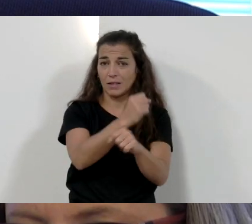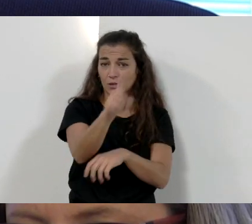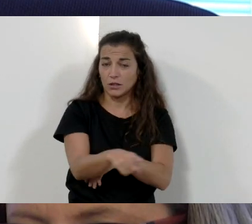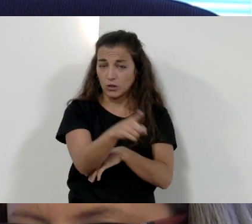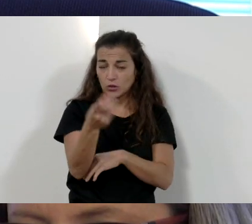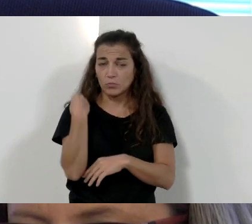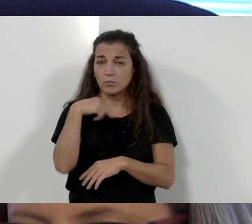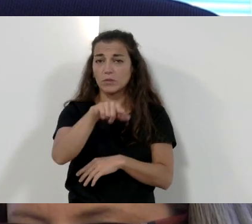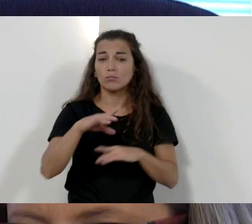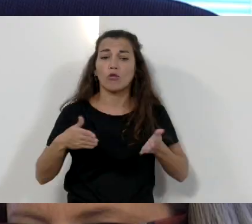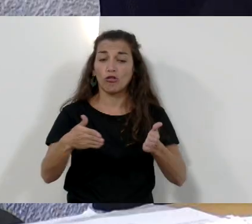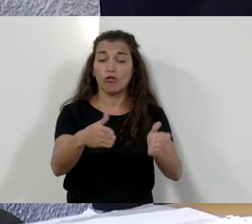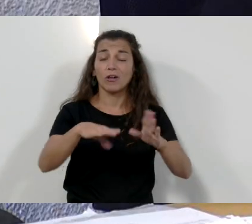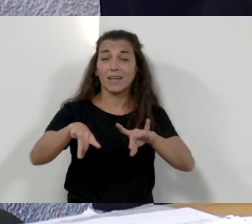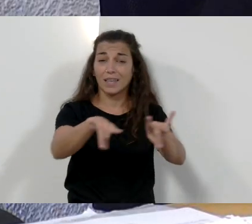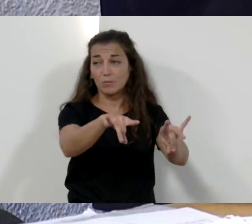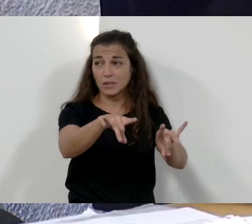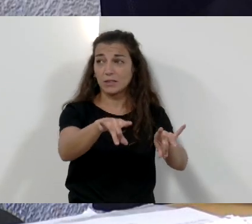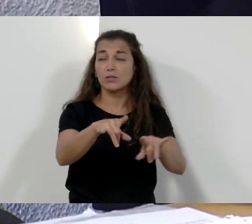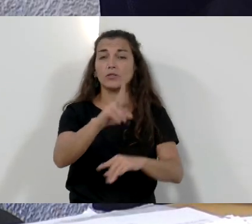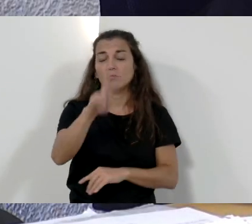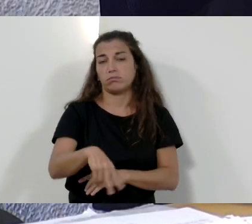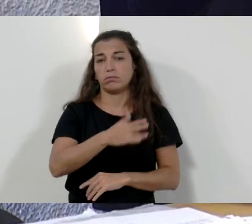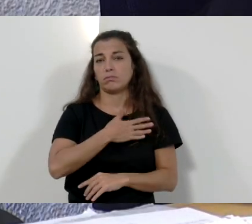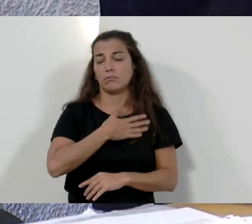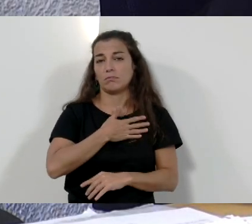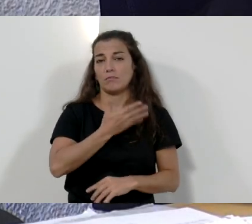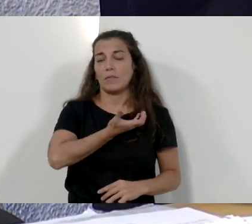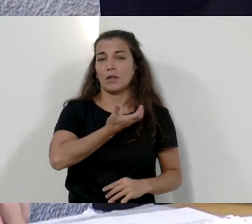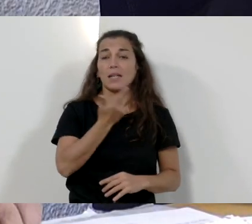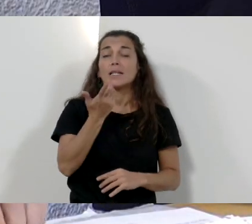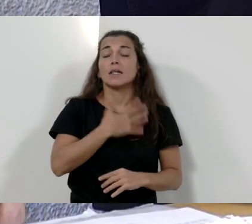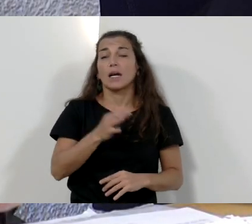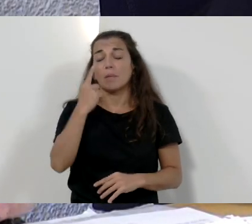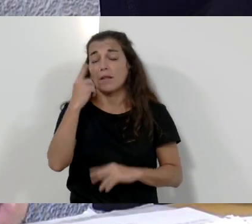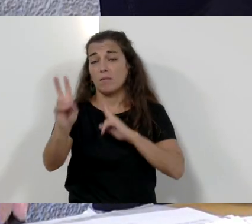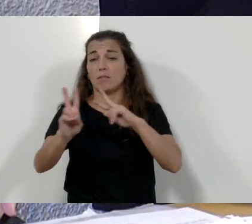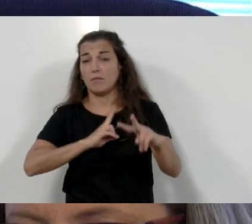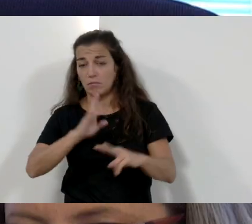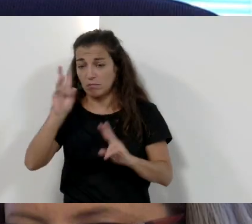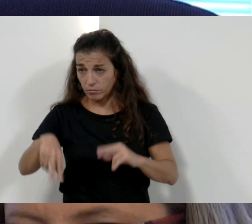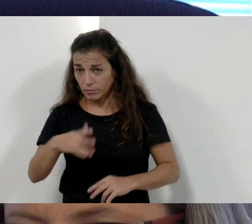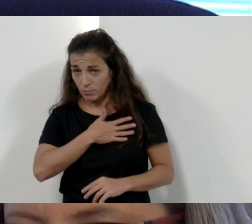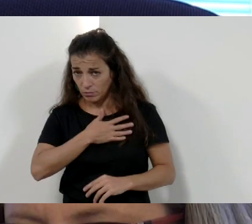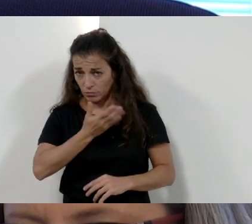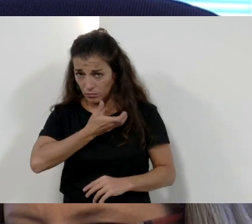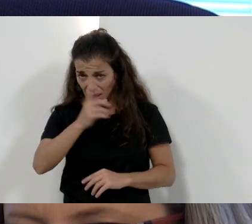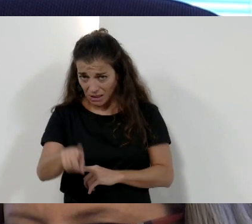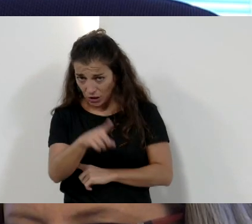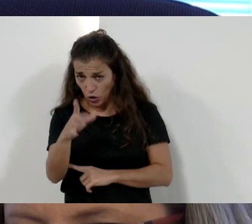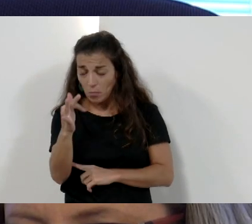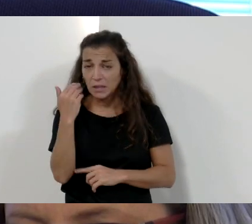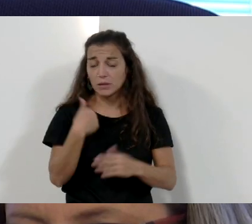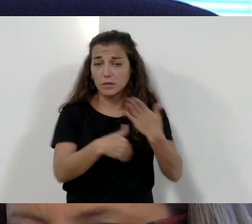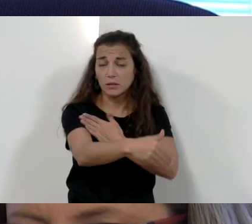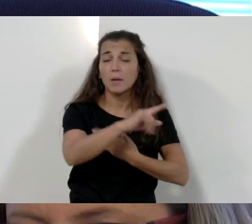camino es de titularidad municipal. Entonces, si pueden también confirmarnos que así lo sea y bueno, si hay prevista alguna actuación de mejora y en